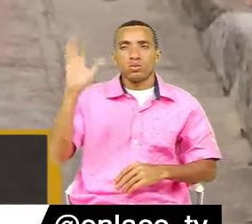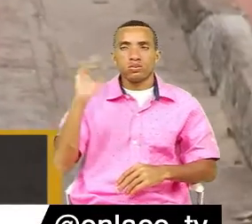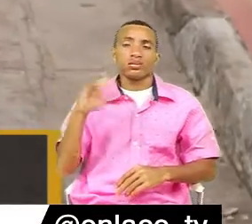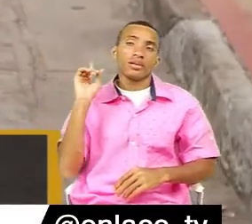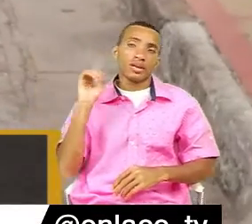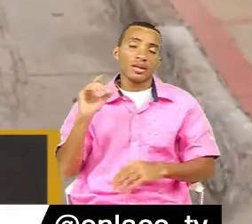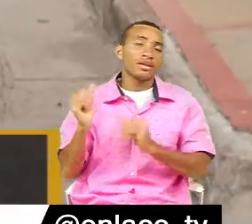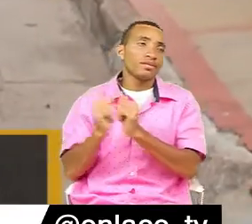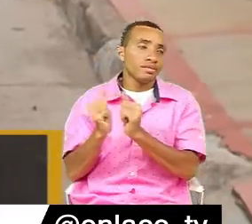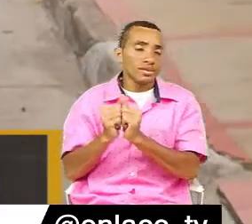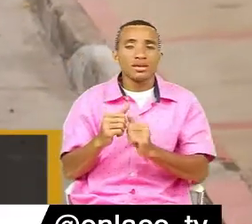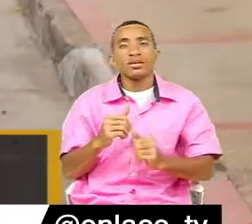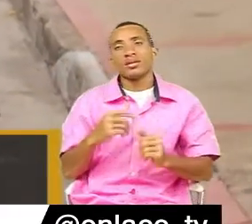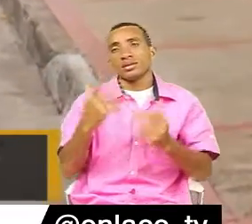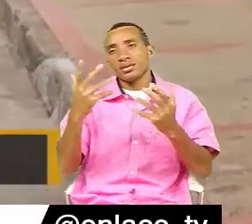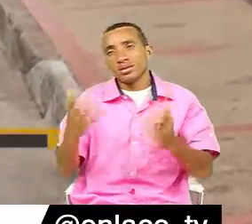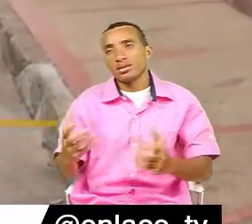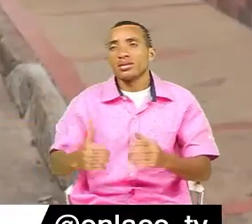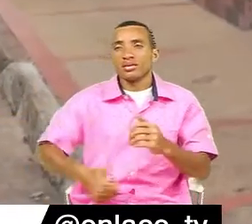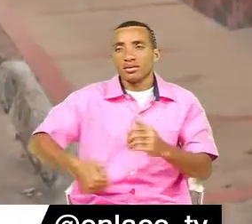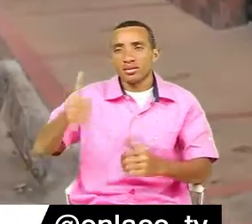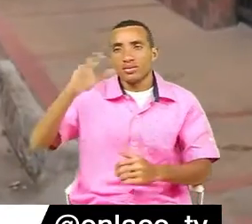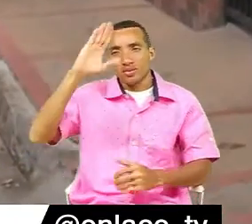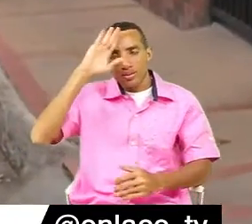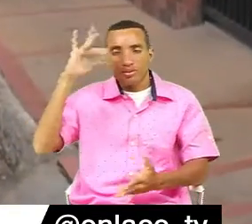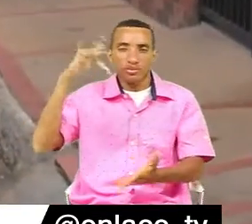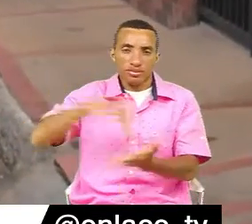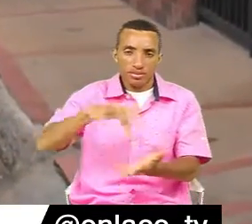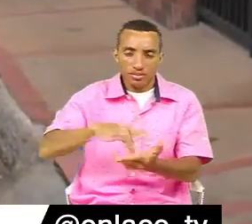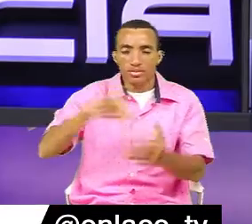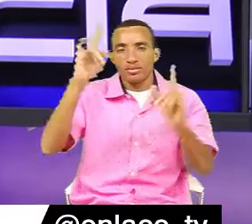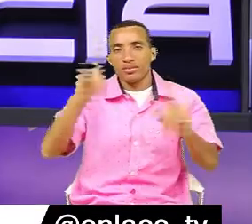esperan presencia de las autoridades para mitigar estas problemáticas.